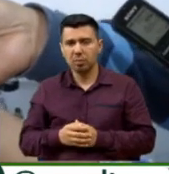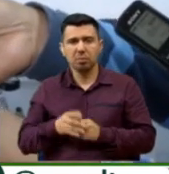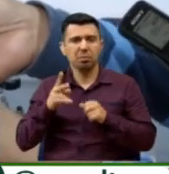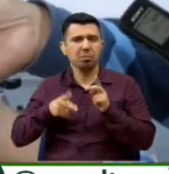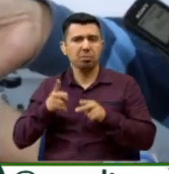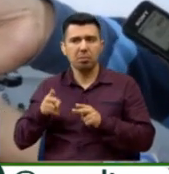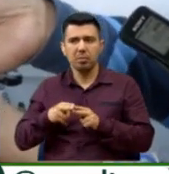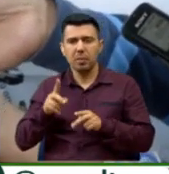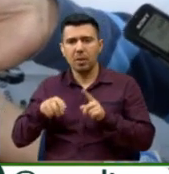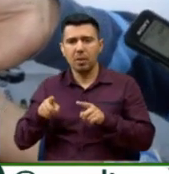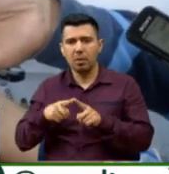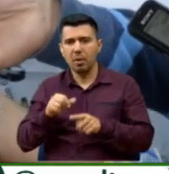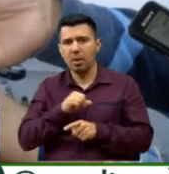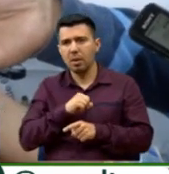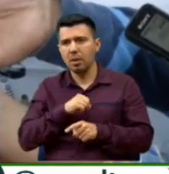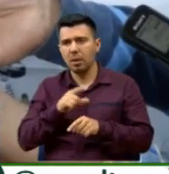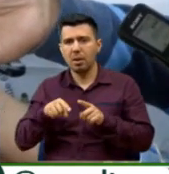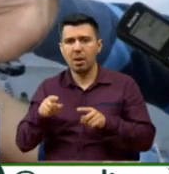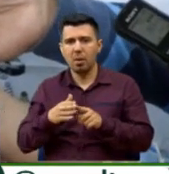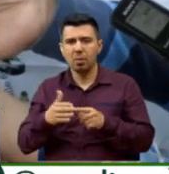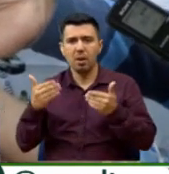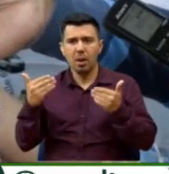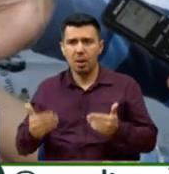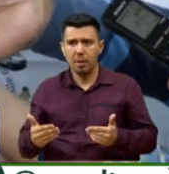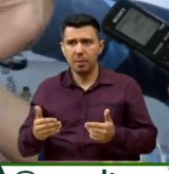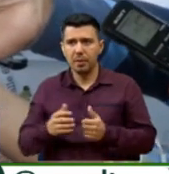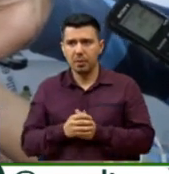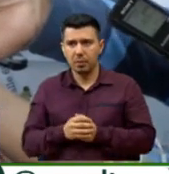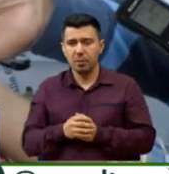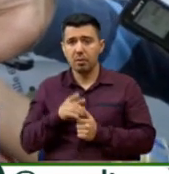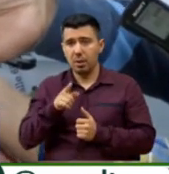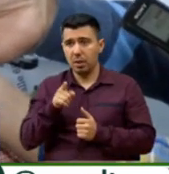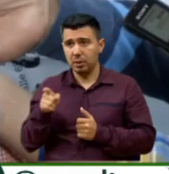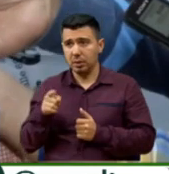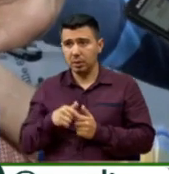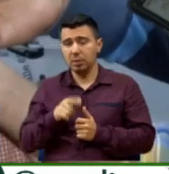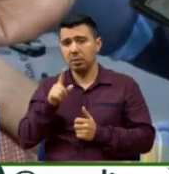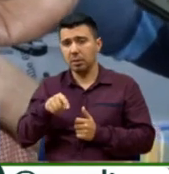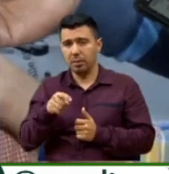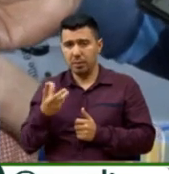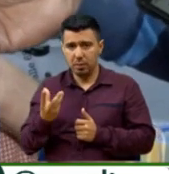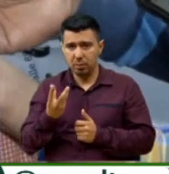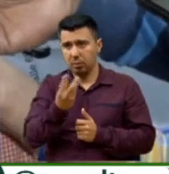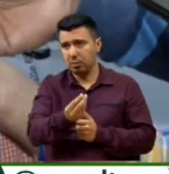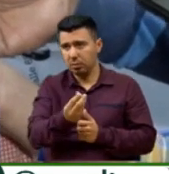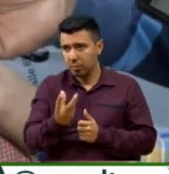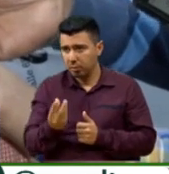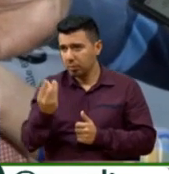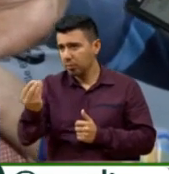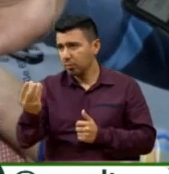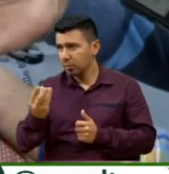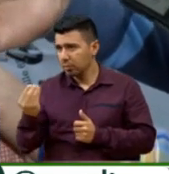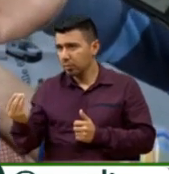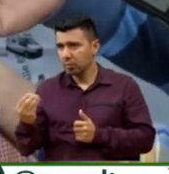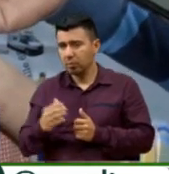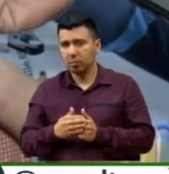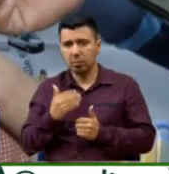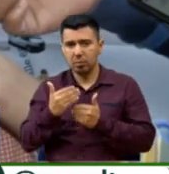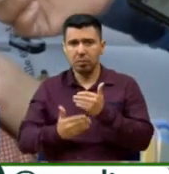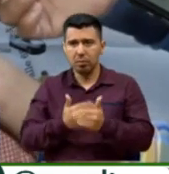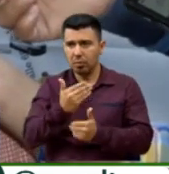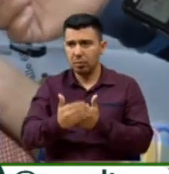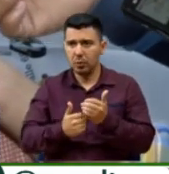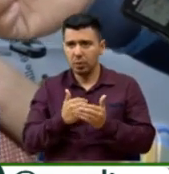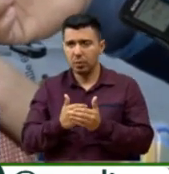personas que tienen inclusive limitaciones físicas. Para ellos también se definió un proceso